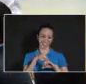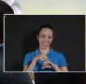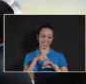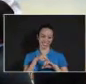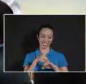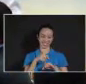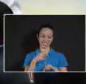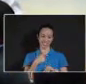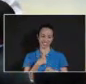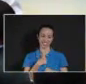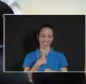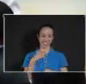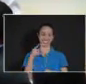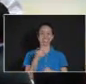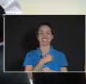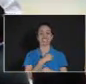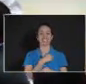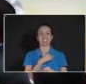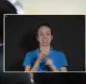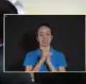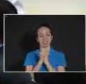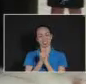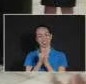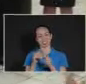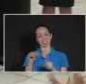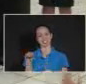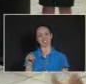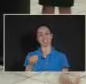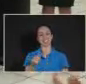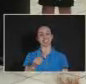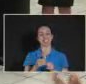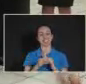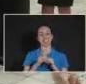yo te quiero pedir que te cases conmigo.